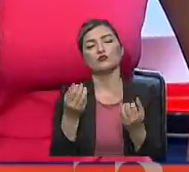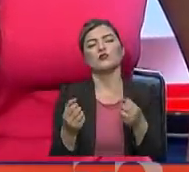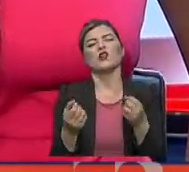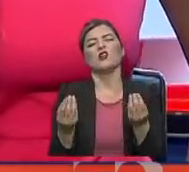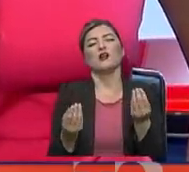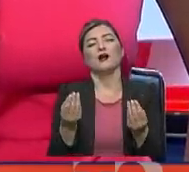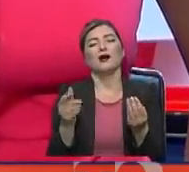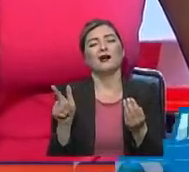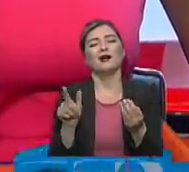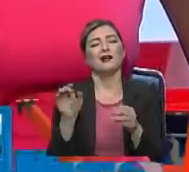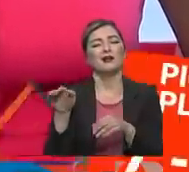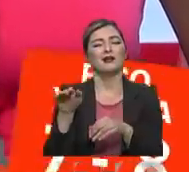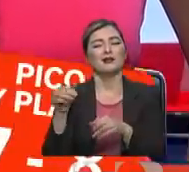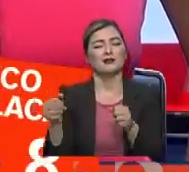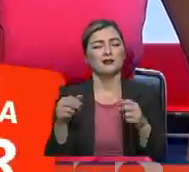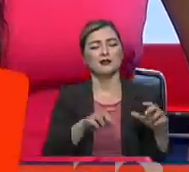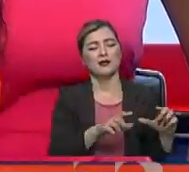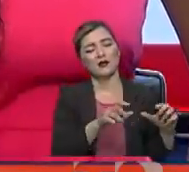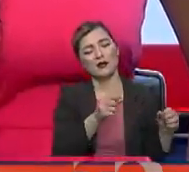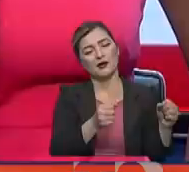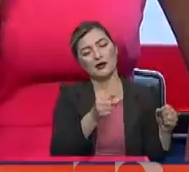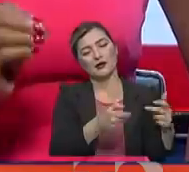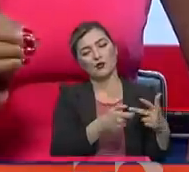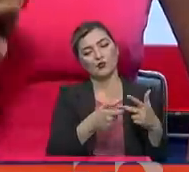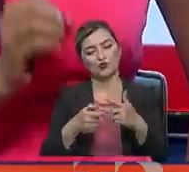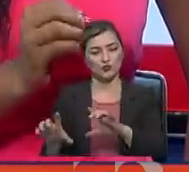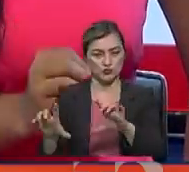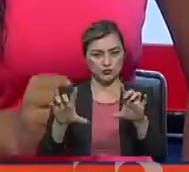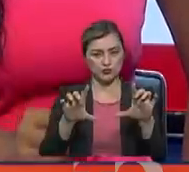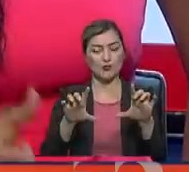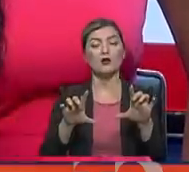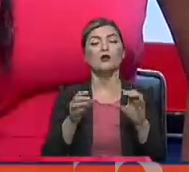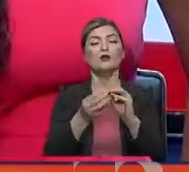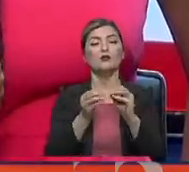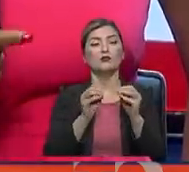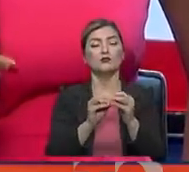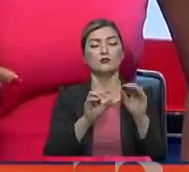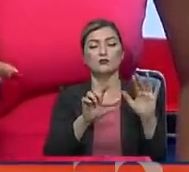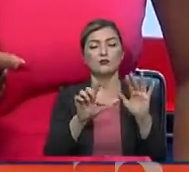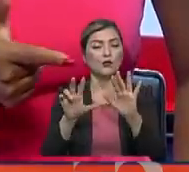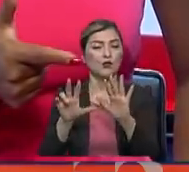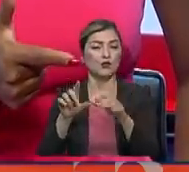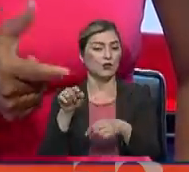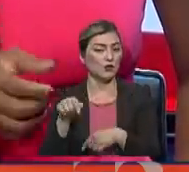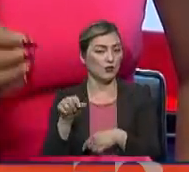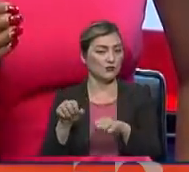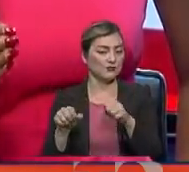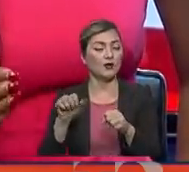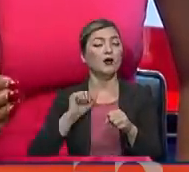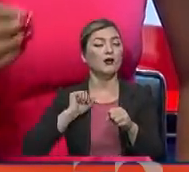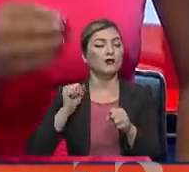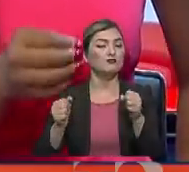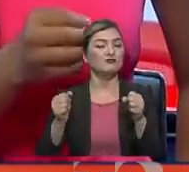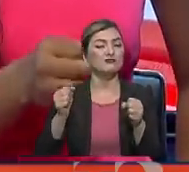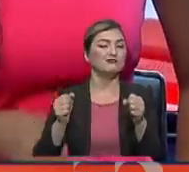a la Wincha de Teleamazonas para la que le recuerde a nuestros vecinos que los vehículos con placas terminadas en 7 y 8 no pueden circular. Hoy estamos